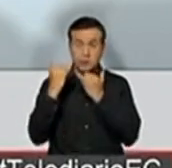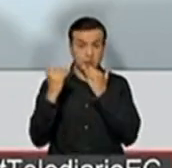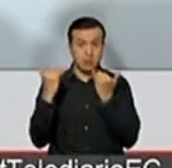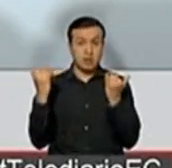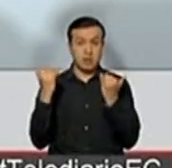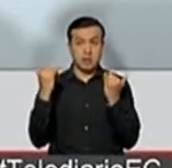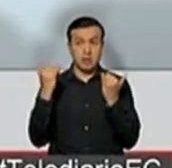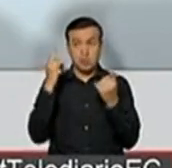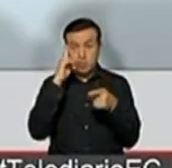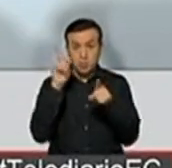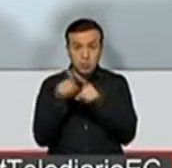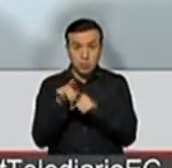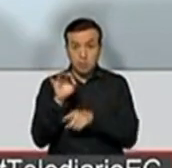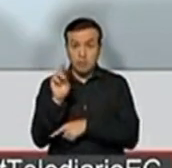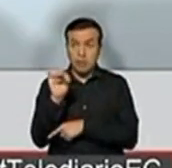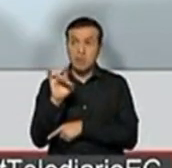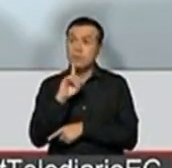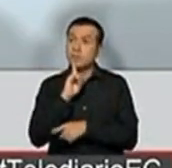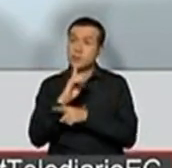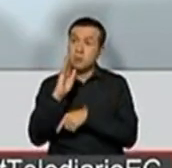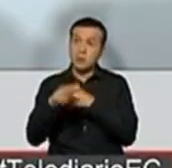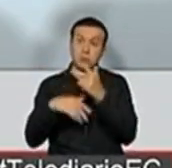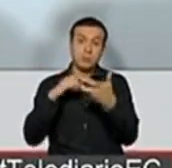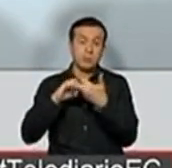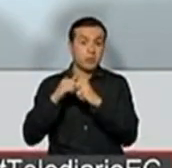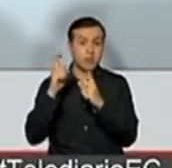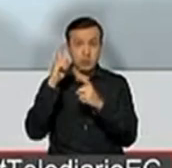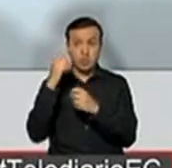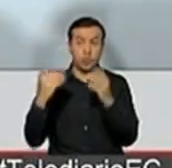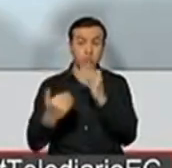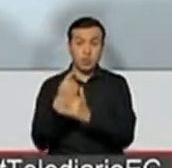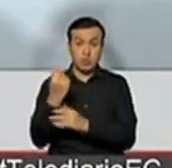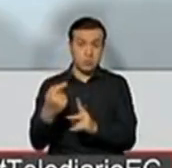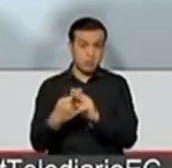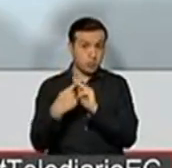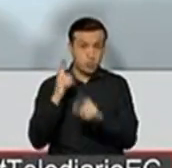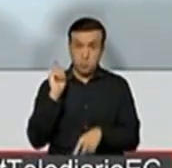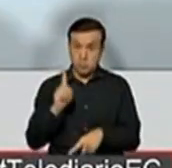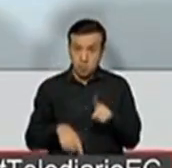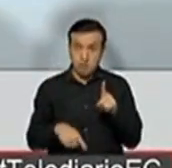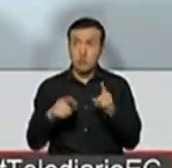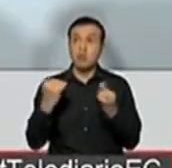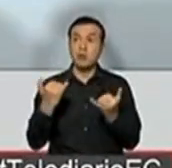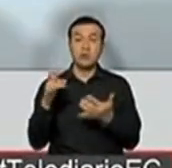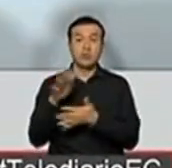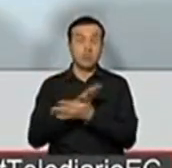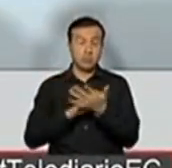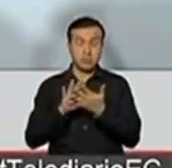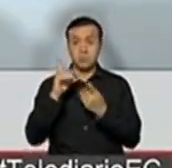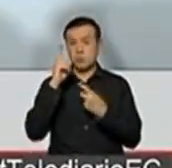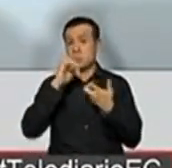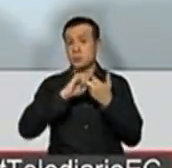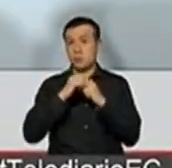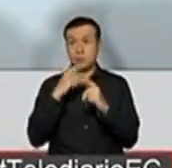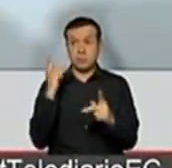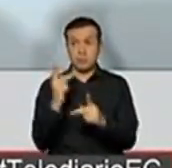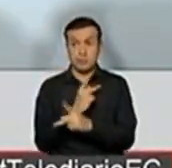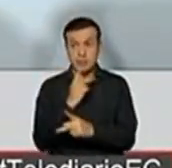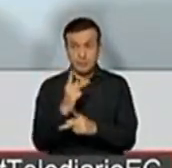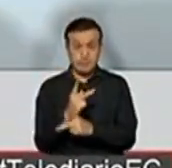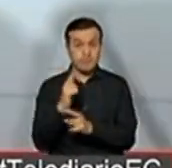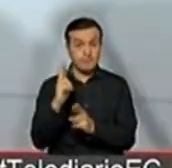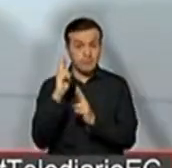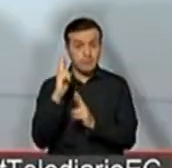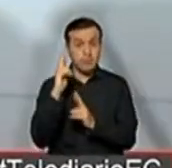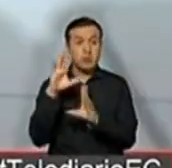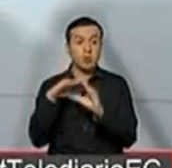de las condiciones del fondo y eso nos va a impedir nuevos créditos. Así es que la situación es muy difícil, pero ojalá